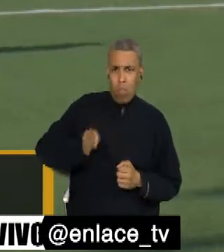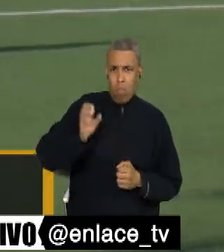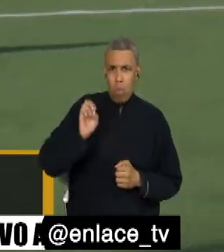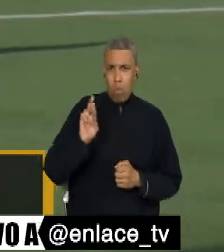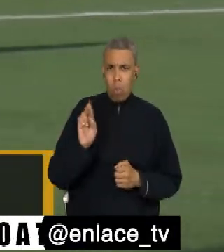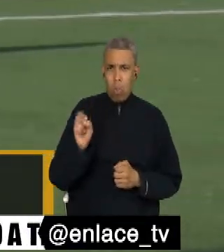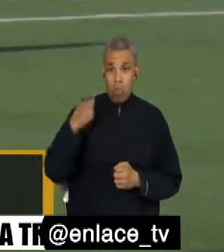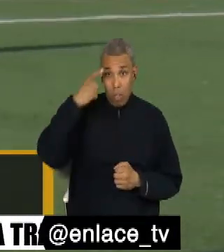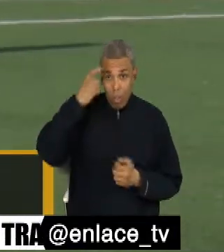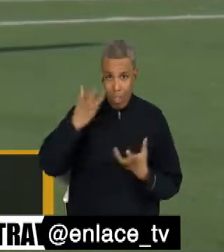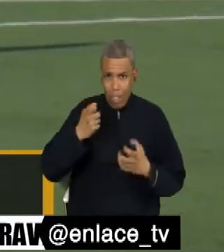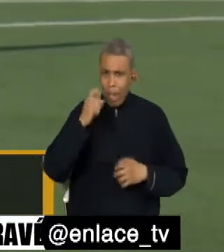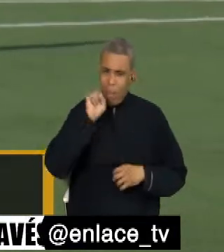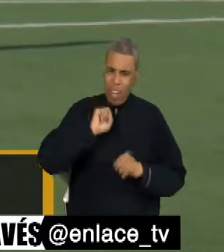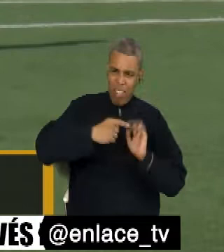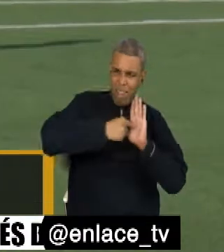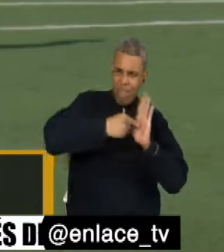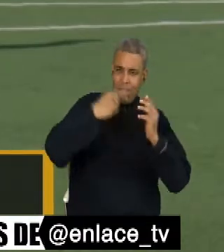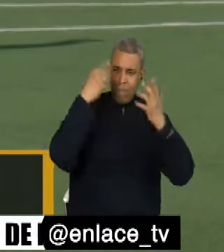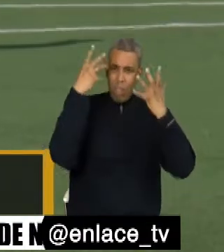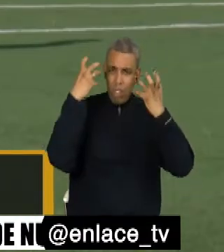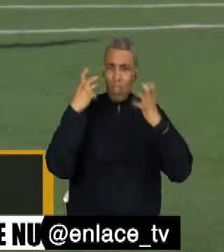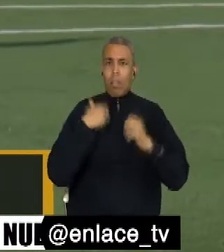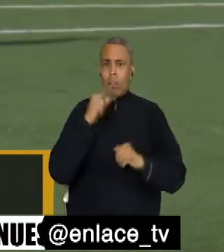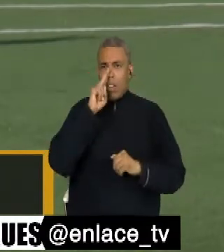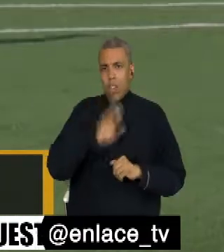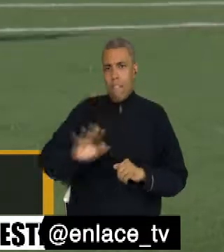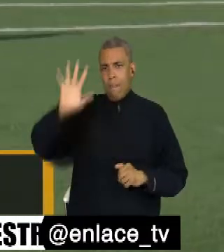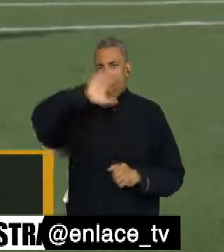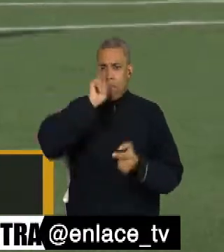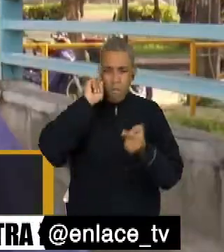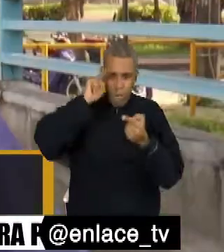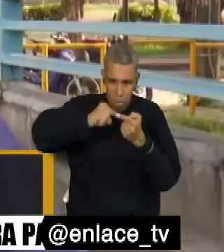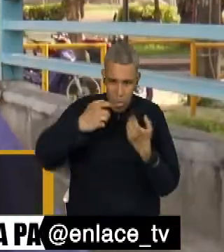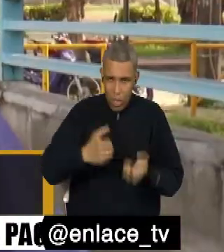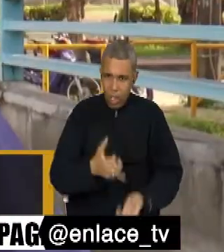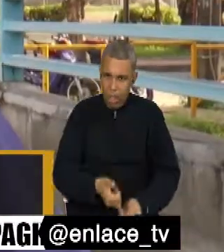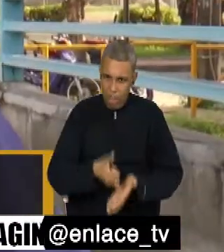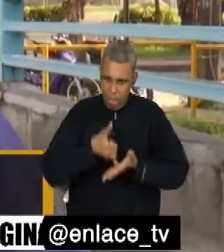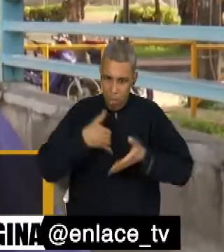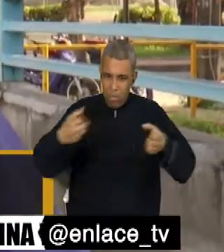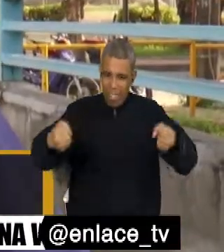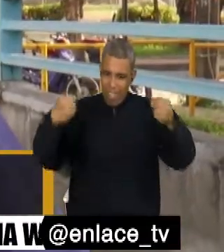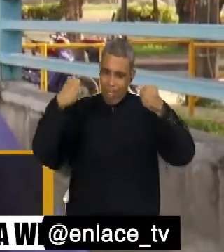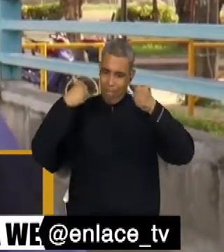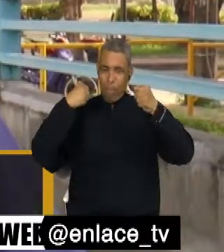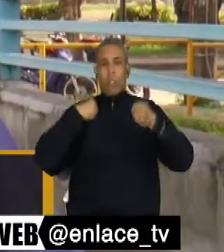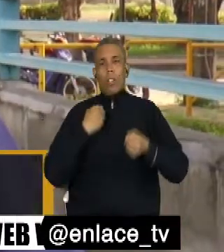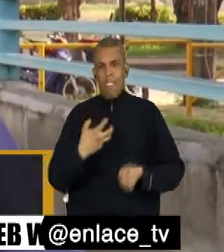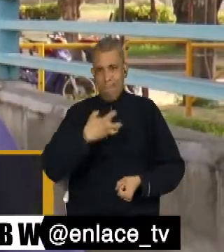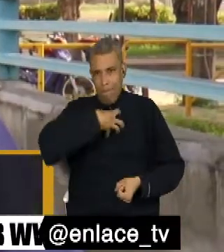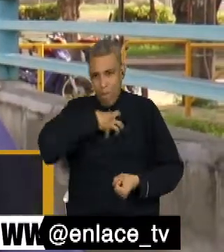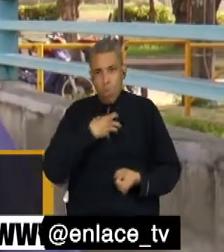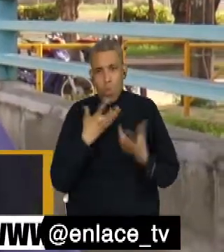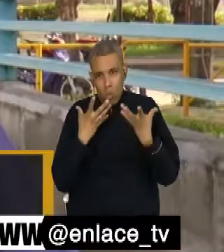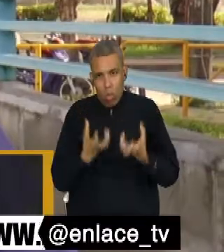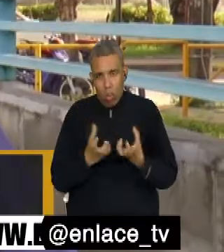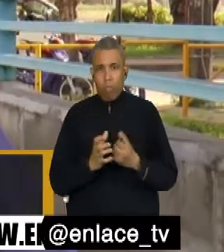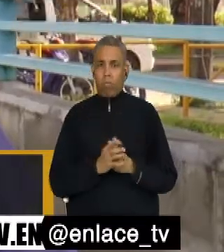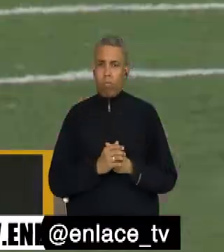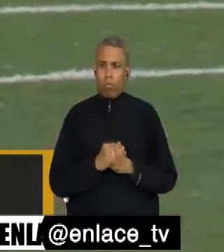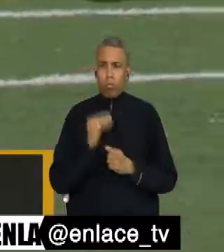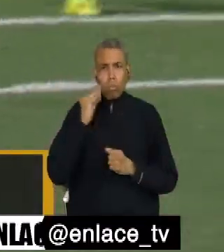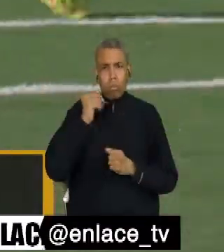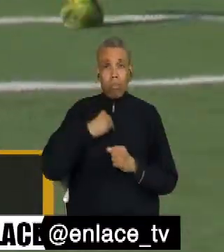más cercana a quedar campeones nacionales en esta disciplina. Torneos estos que le van realce al club, le dan realce al fútbol, la experiencia que ganan